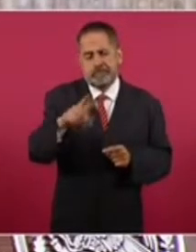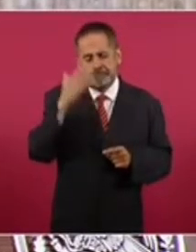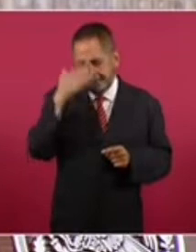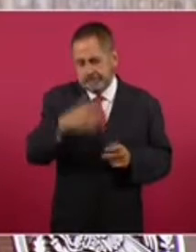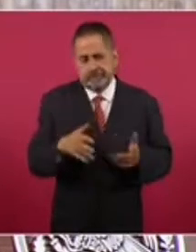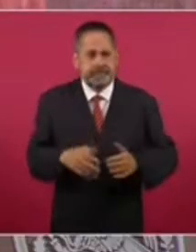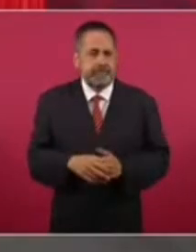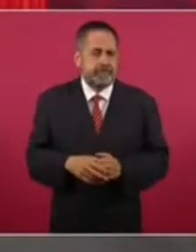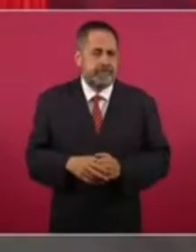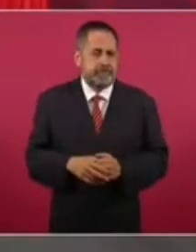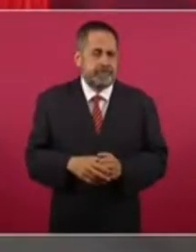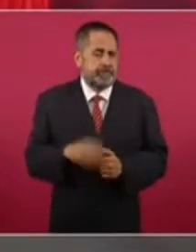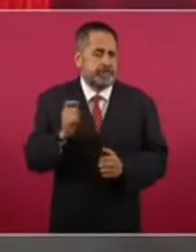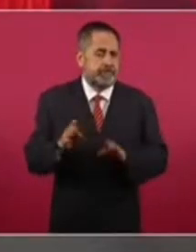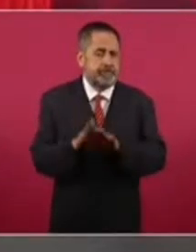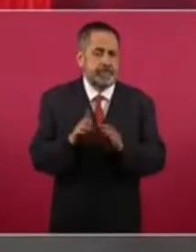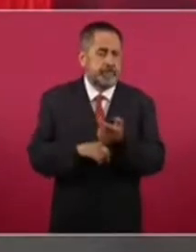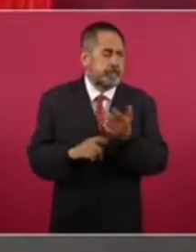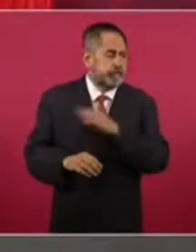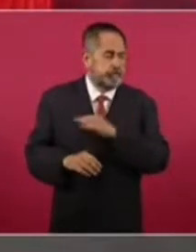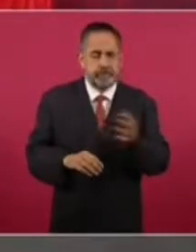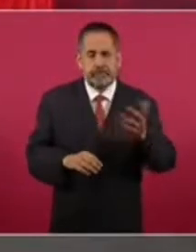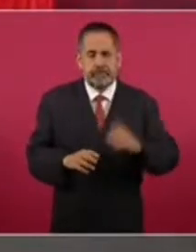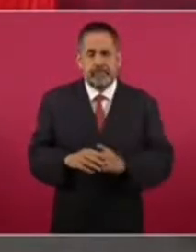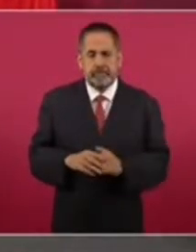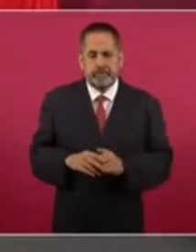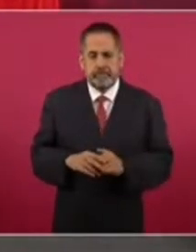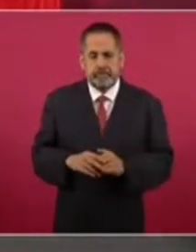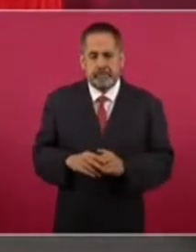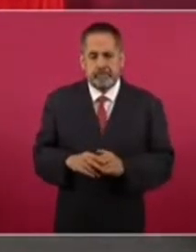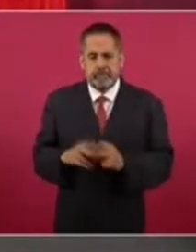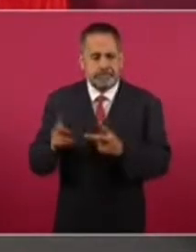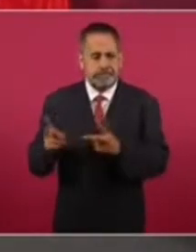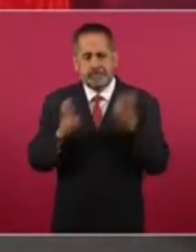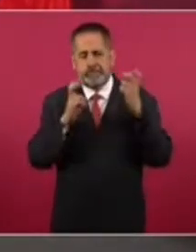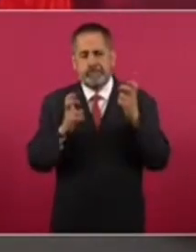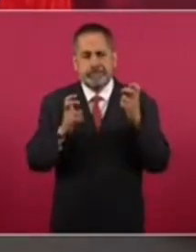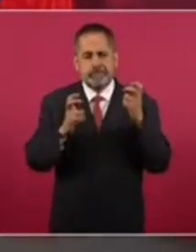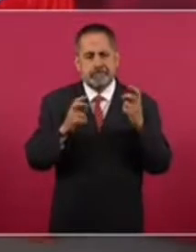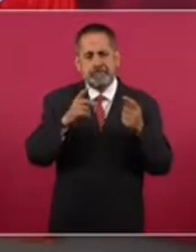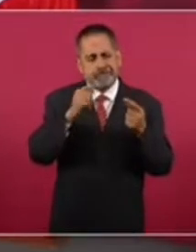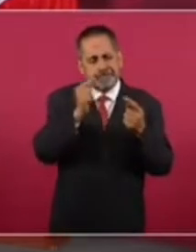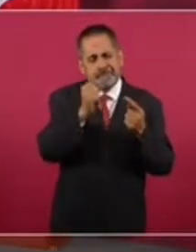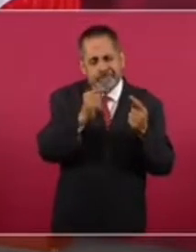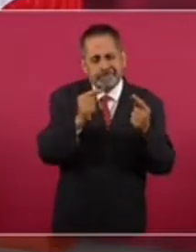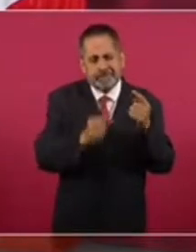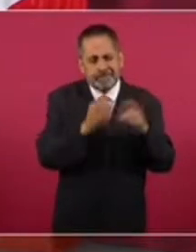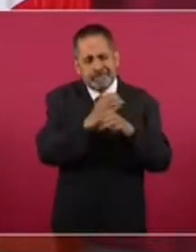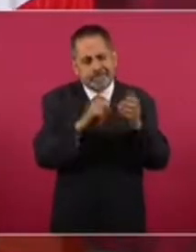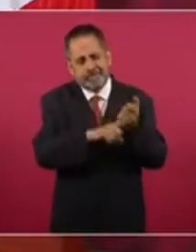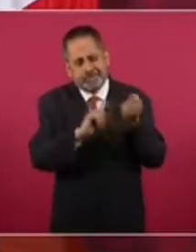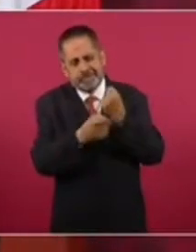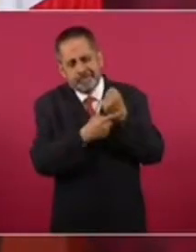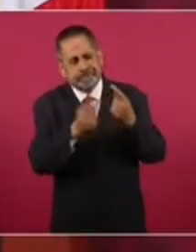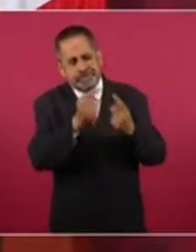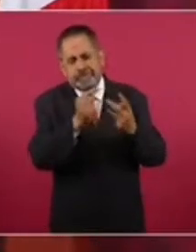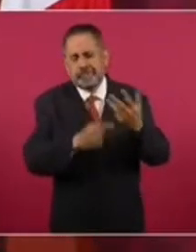Estamos hablando de no el robo del siglo, sino el robo